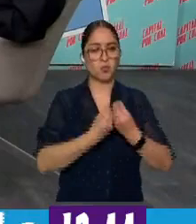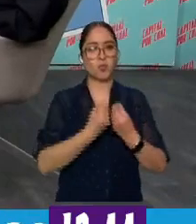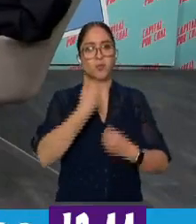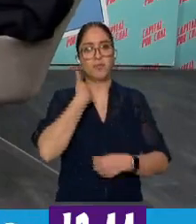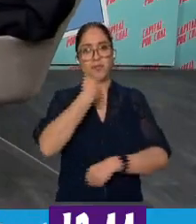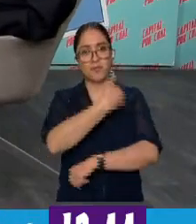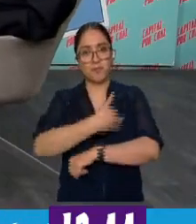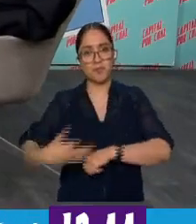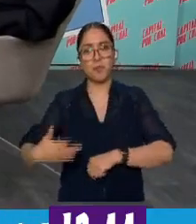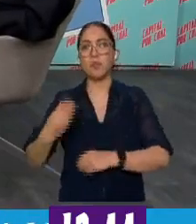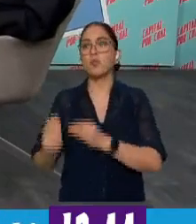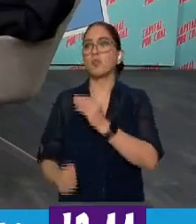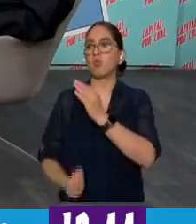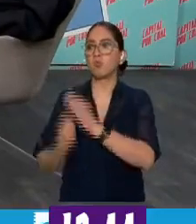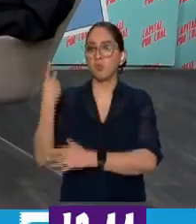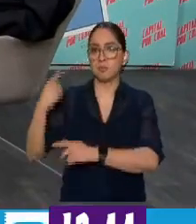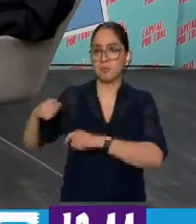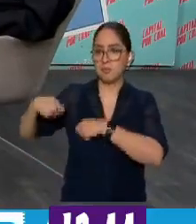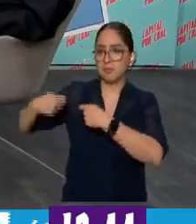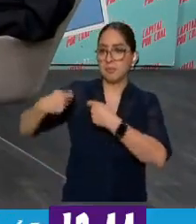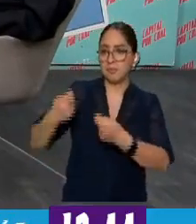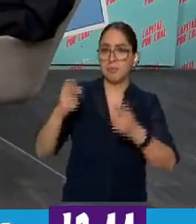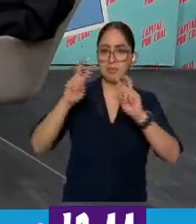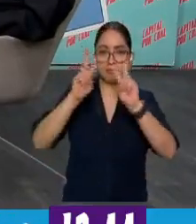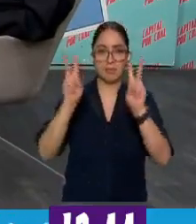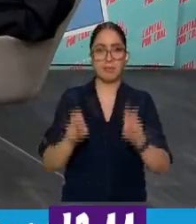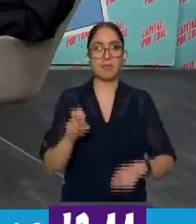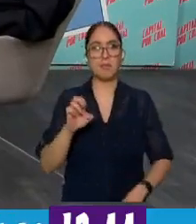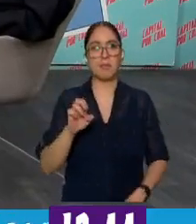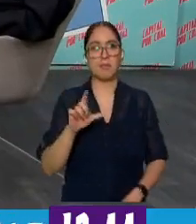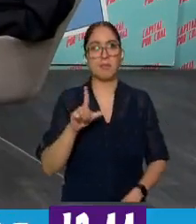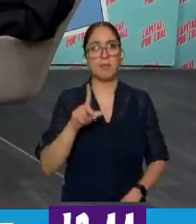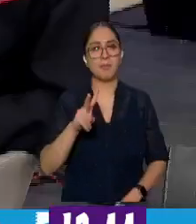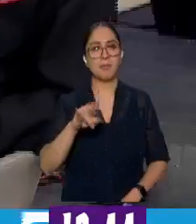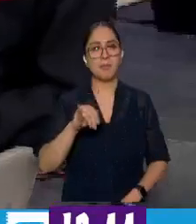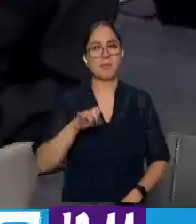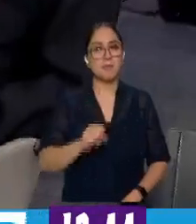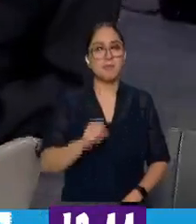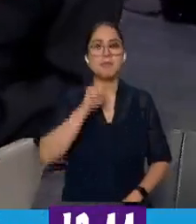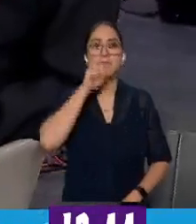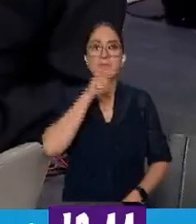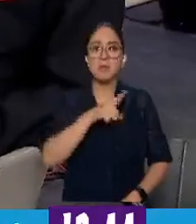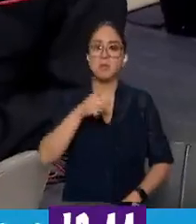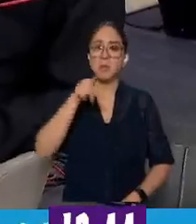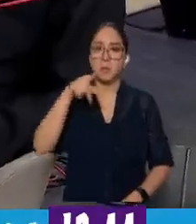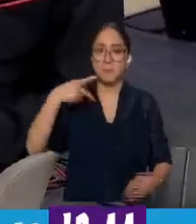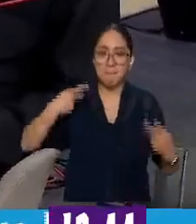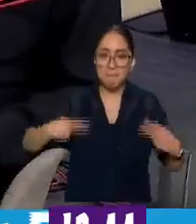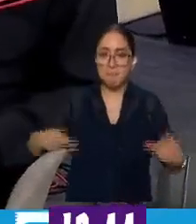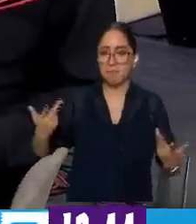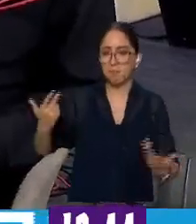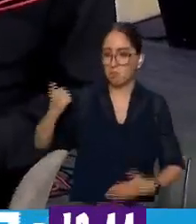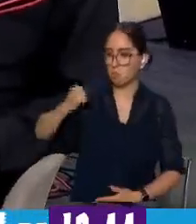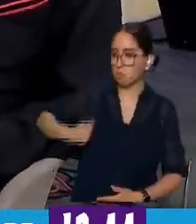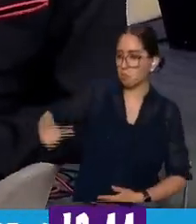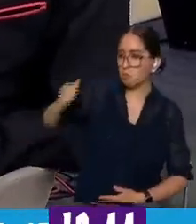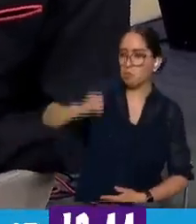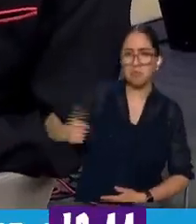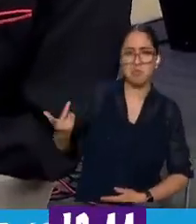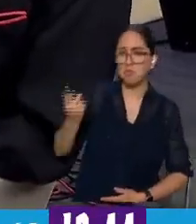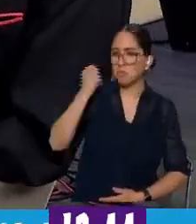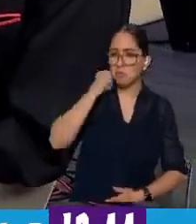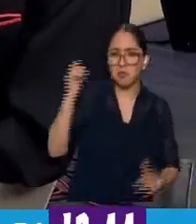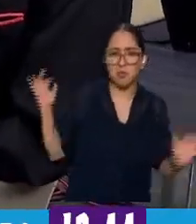le entren las nuevas generaciones a Elvis, también las viejas generaciones, ¿no? Abarcar todas las generaciones,